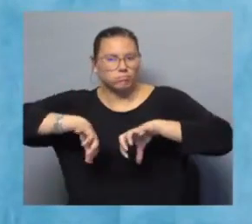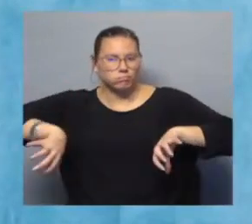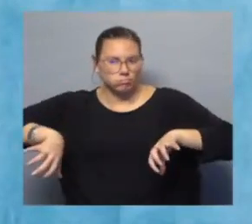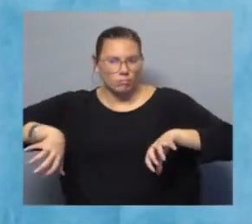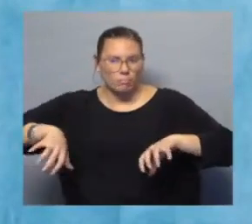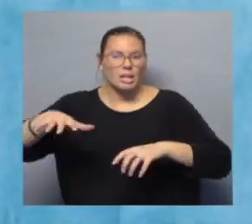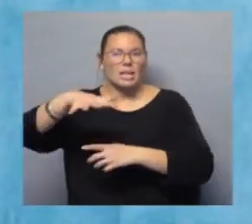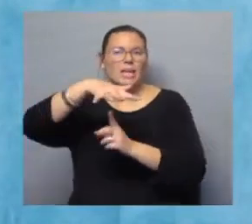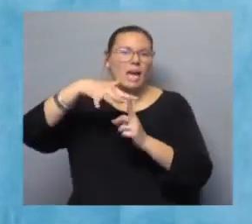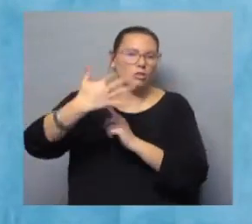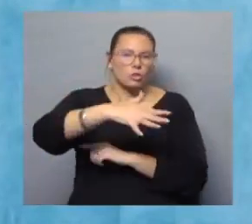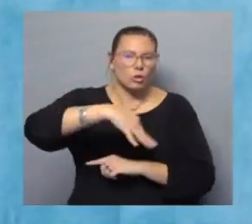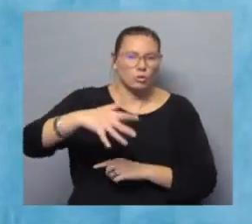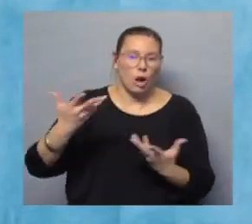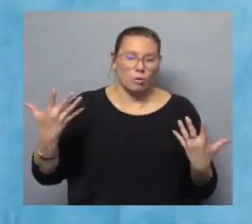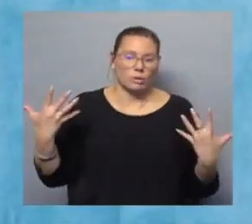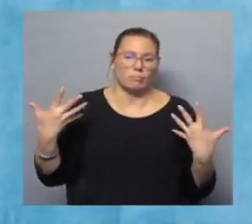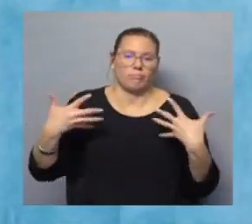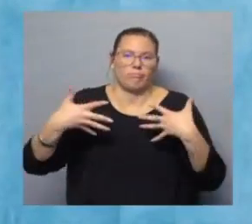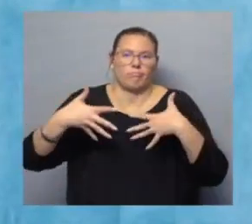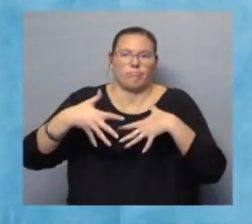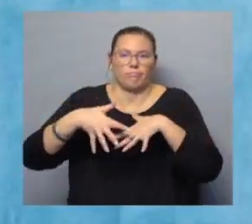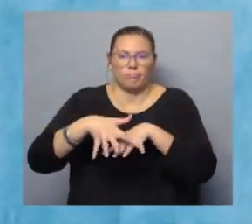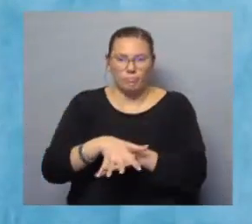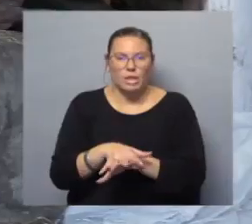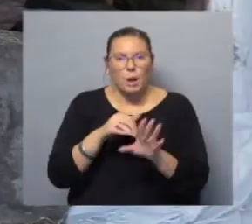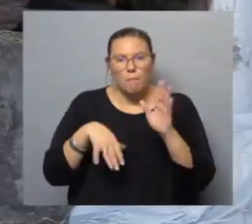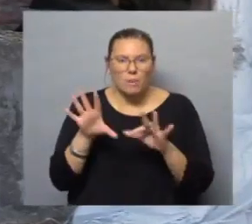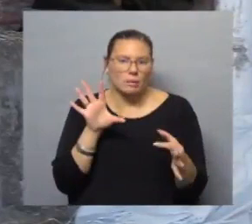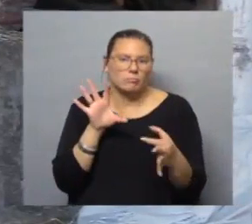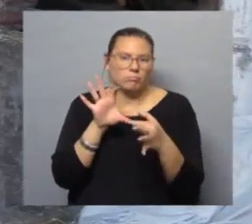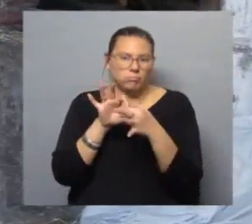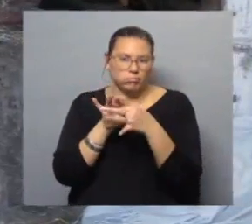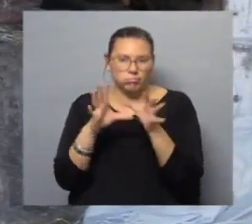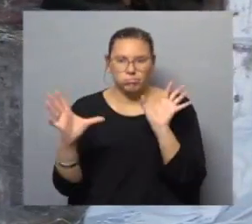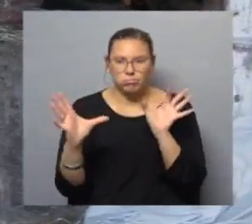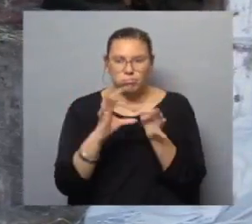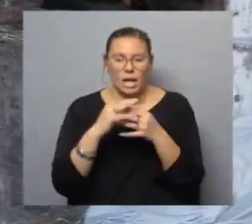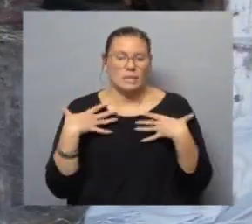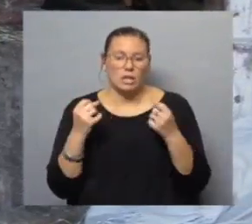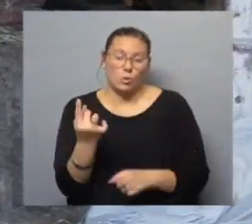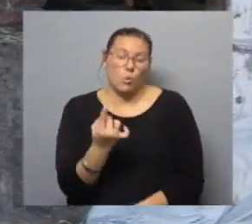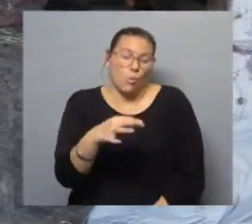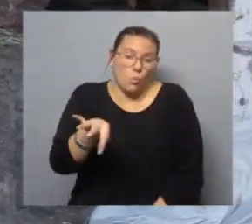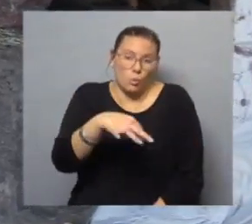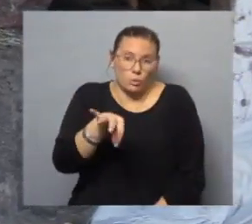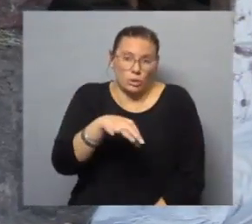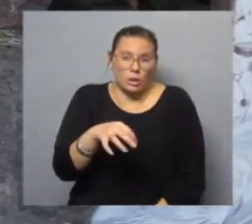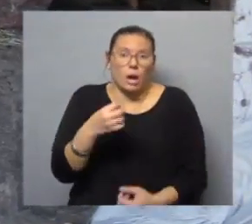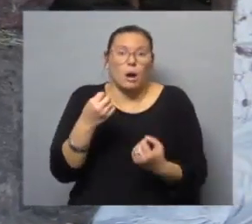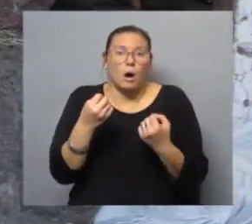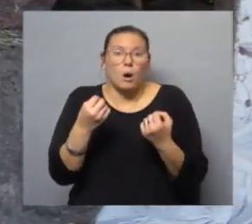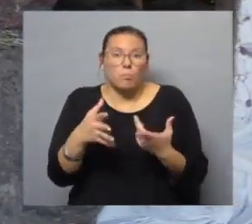salud del ambiente. Hoy esas esferas empiezan a ser cada vez más concéntricas y hemos considerado la salud como una sola, justamente por el rol